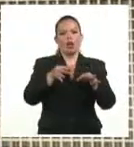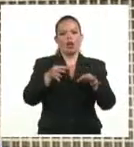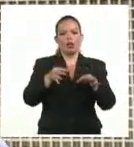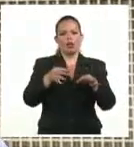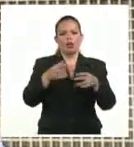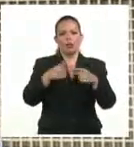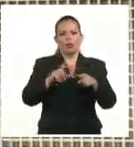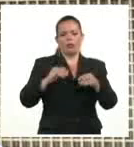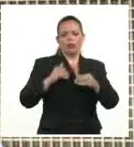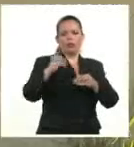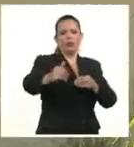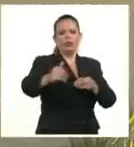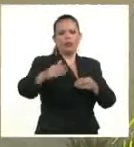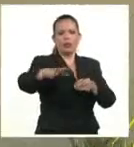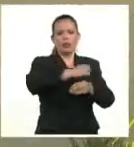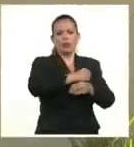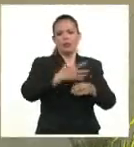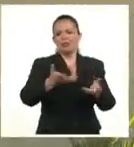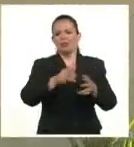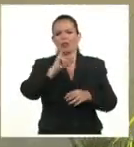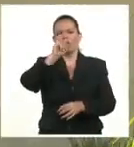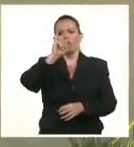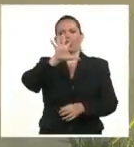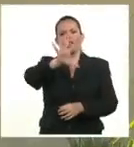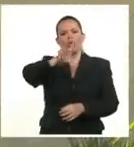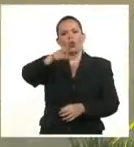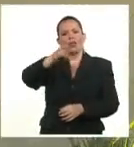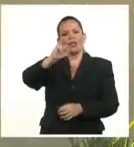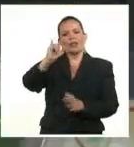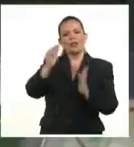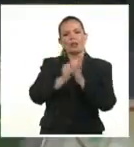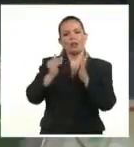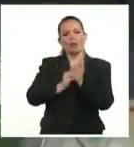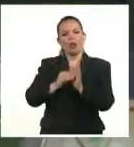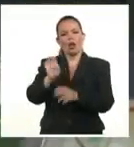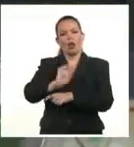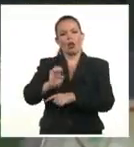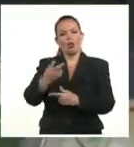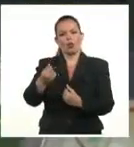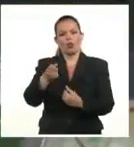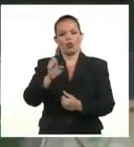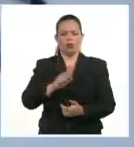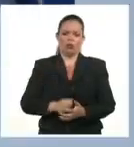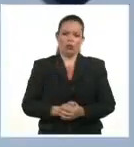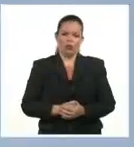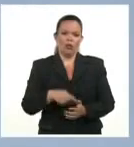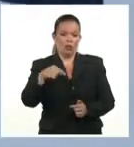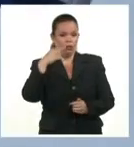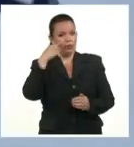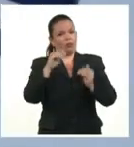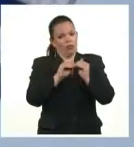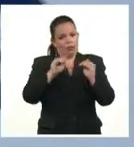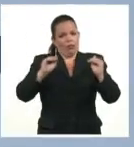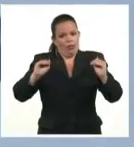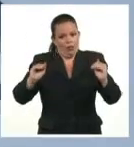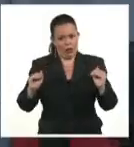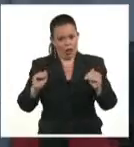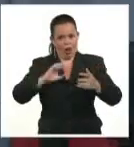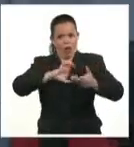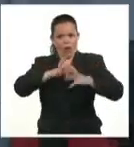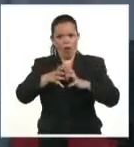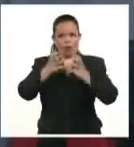aproximadamente en 5,6 millones de euros. Recuperar potencias y buscar estabilidad en el sistema eléctrico nacional